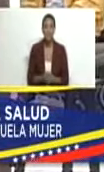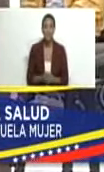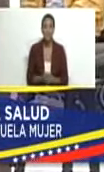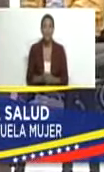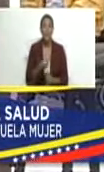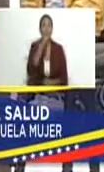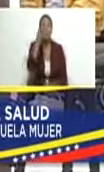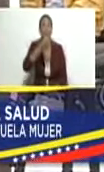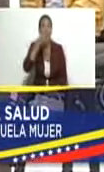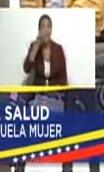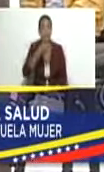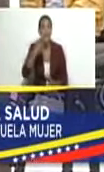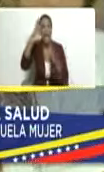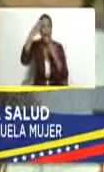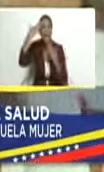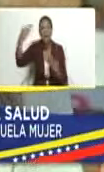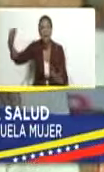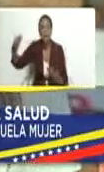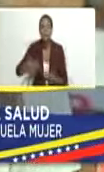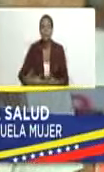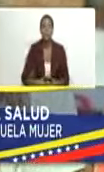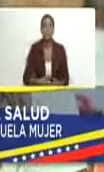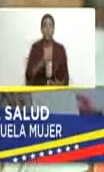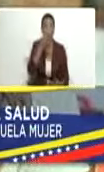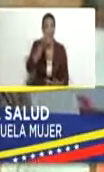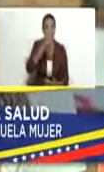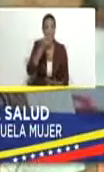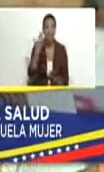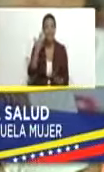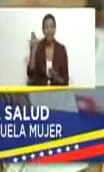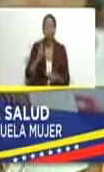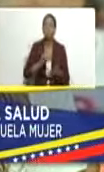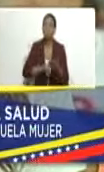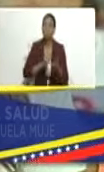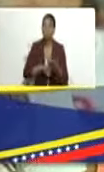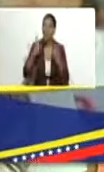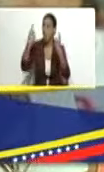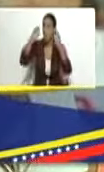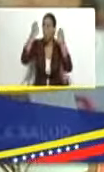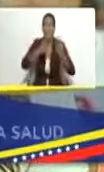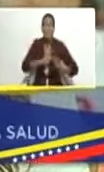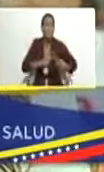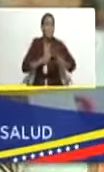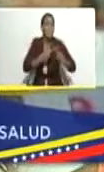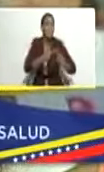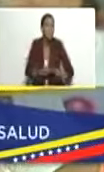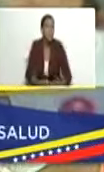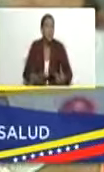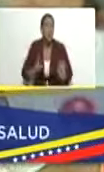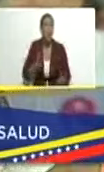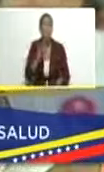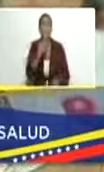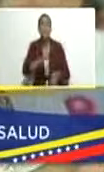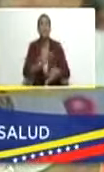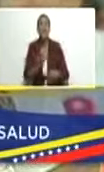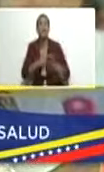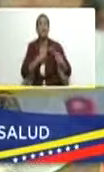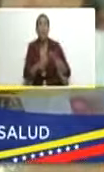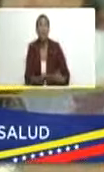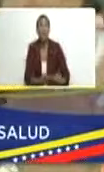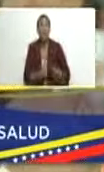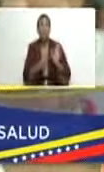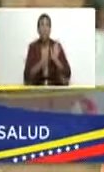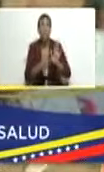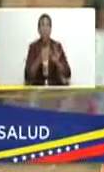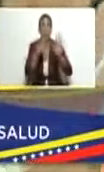Buenas tardes para todos los presentes. Ciertamente es una jornada voluntaria. ¿Y por qué le digo voluntaria? Se han